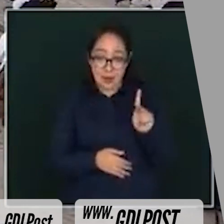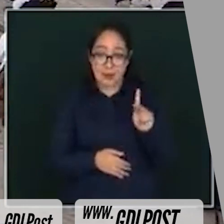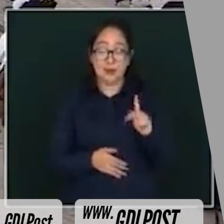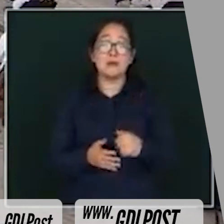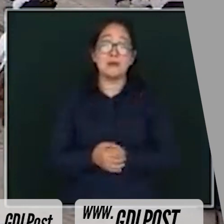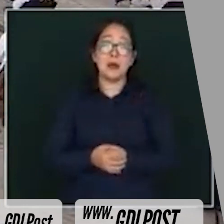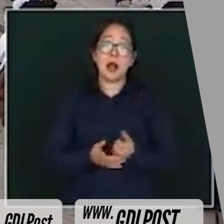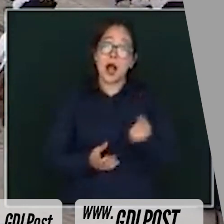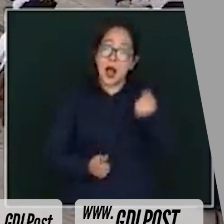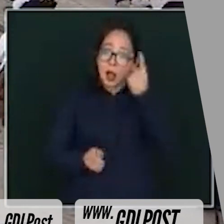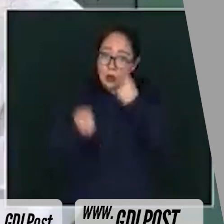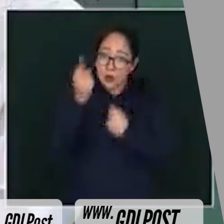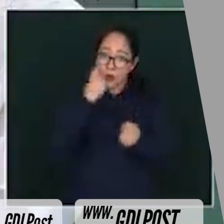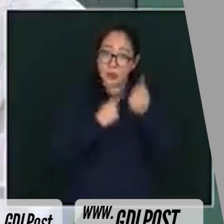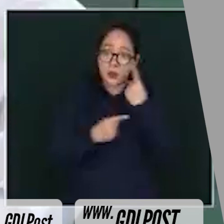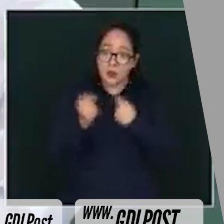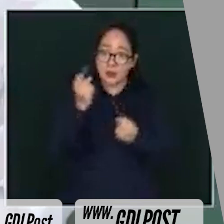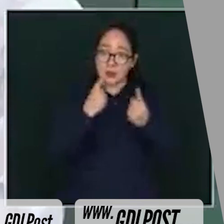pidieron